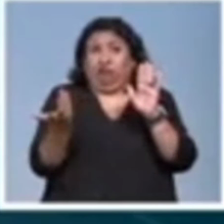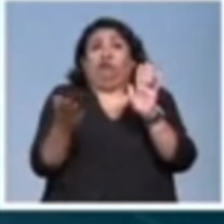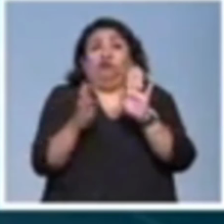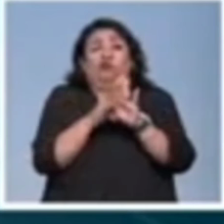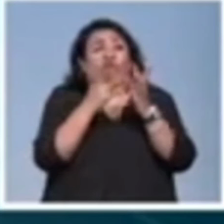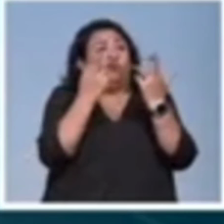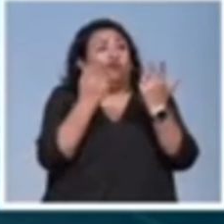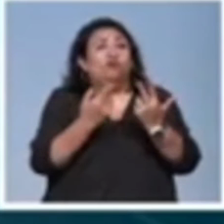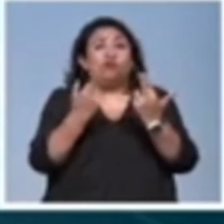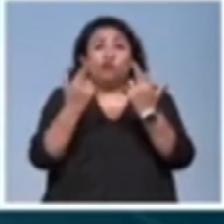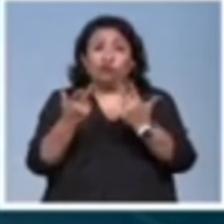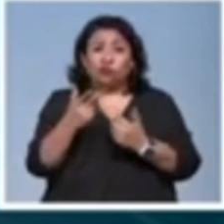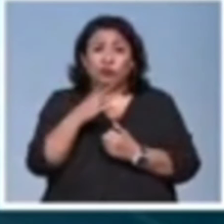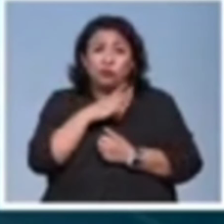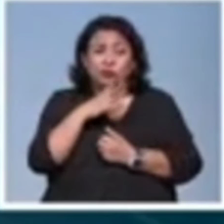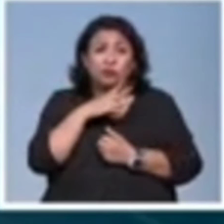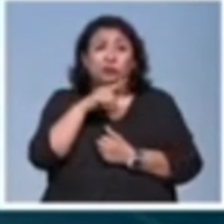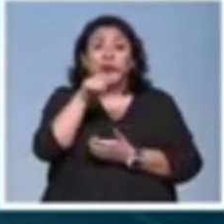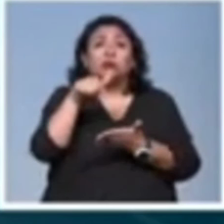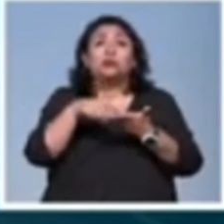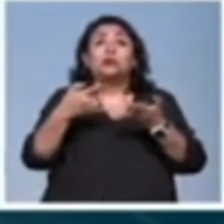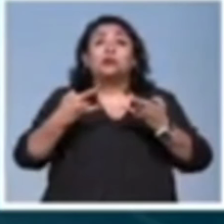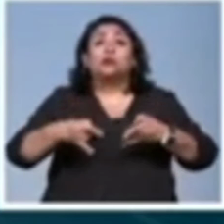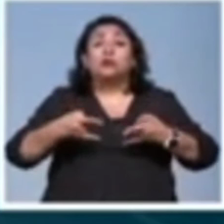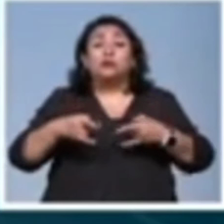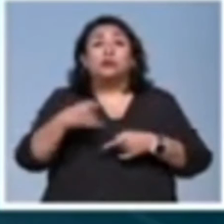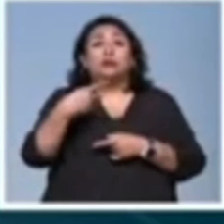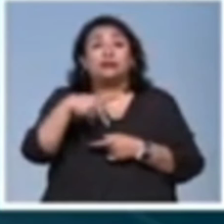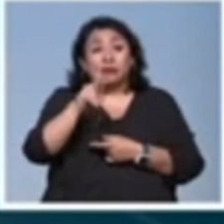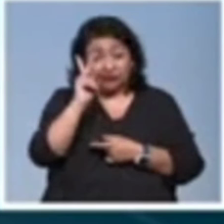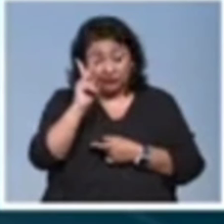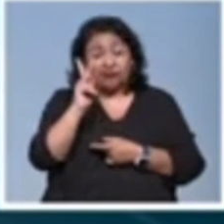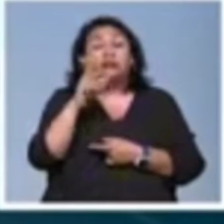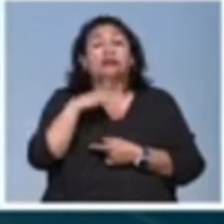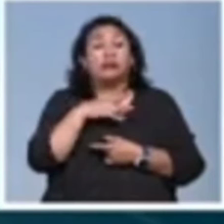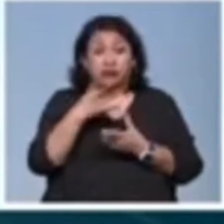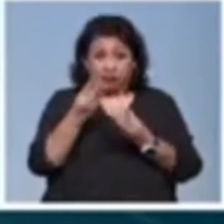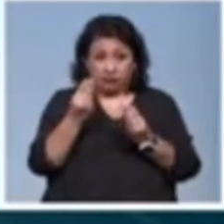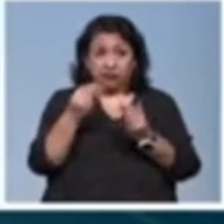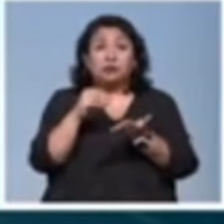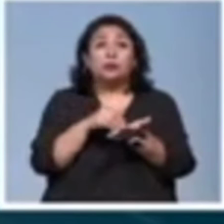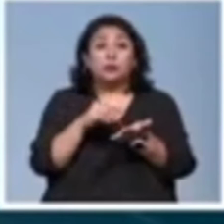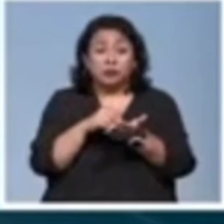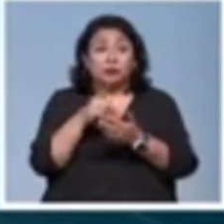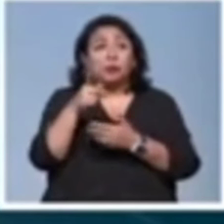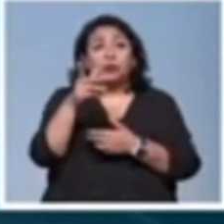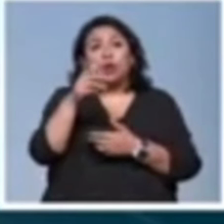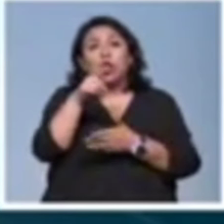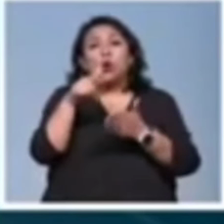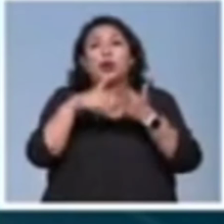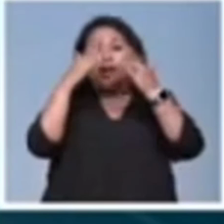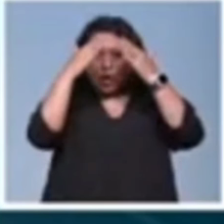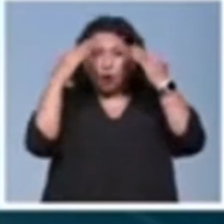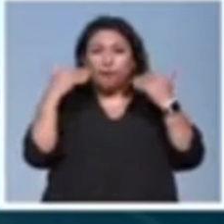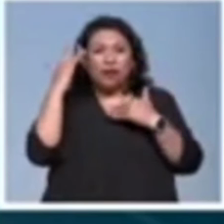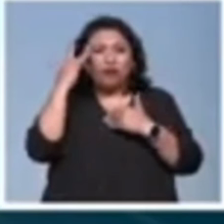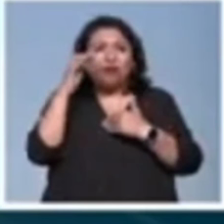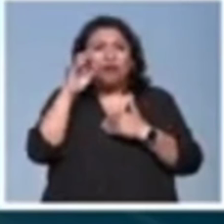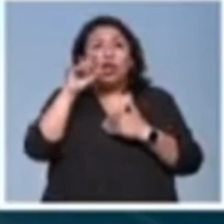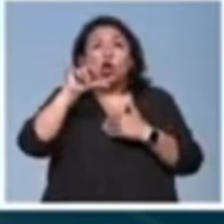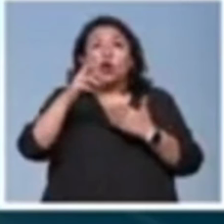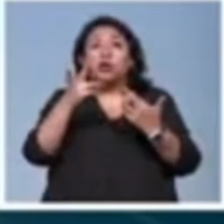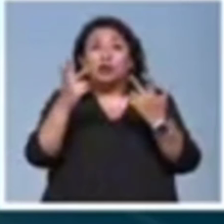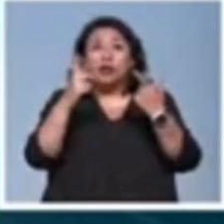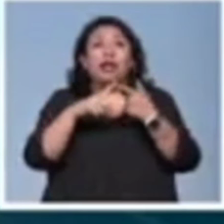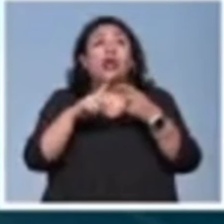de destrucción que hubo en el Centro Histórico, pero sin embargo queda mucho. El convento de San Francisco, hoy